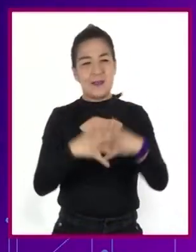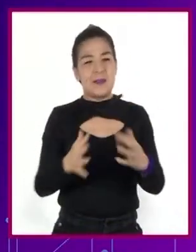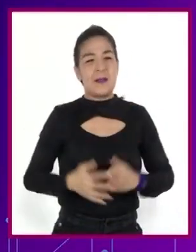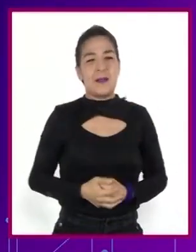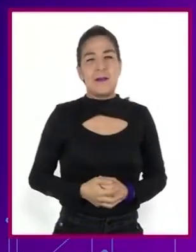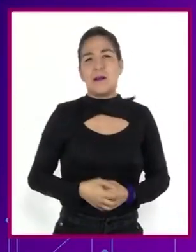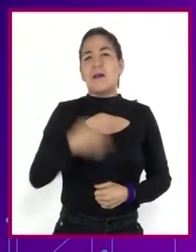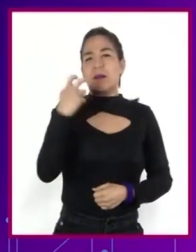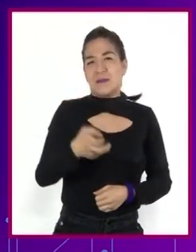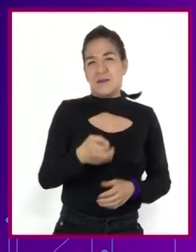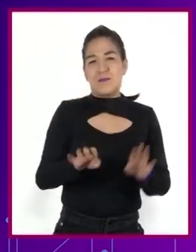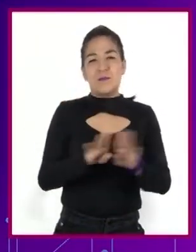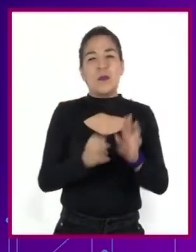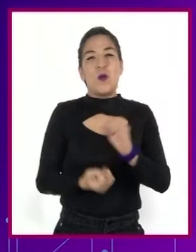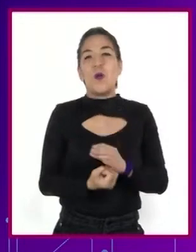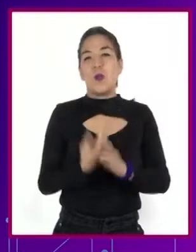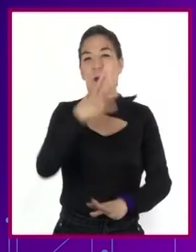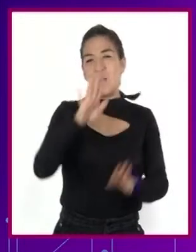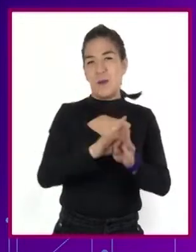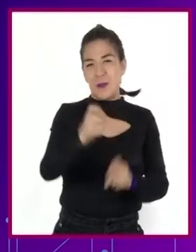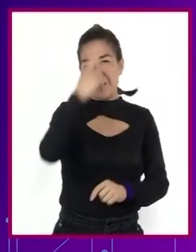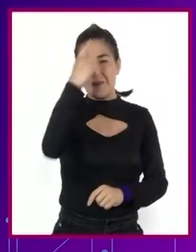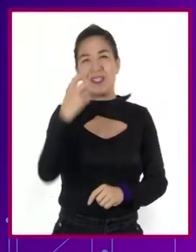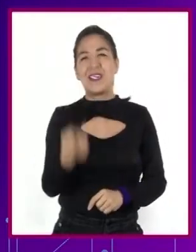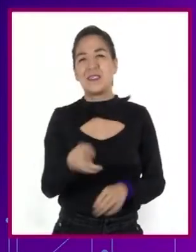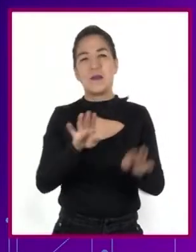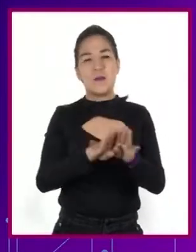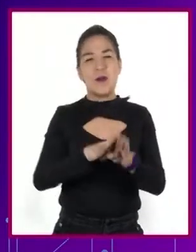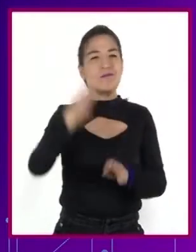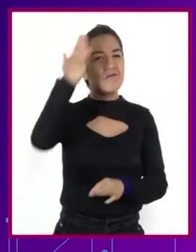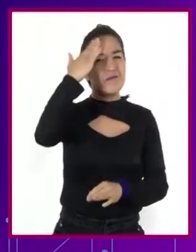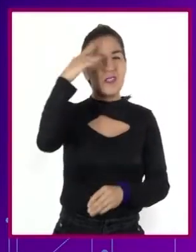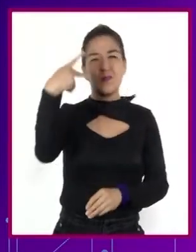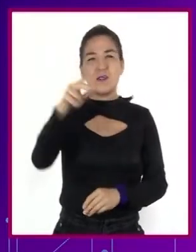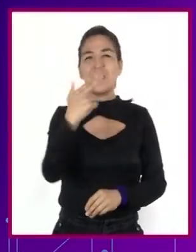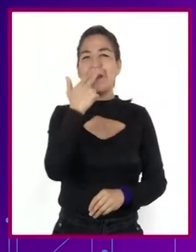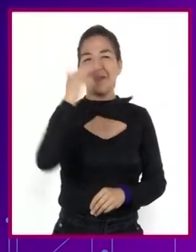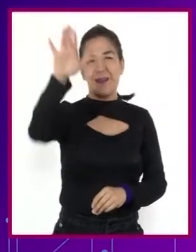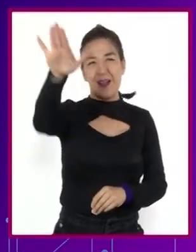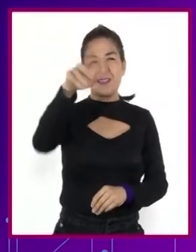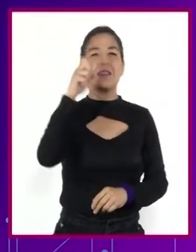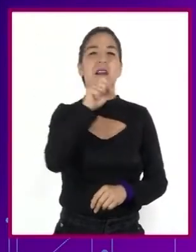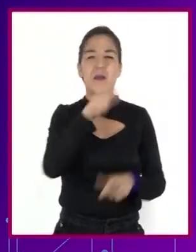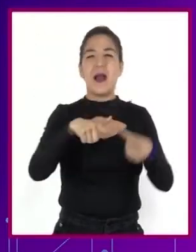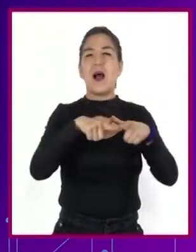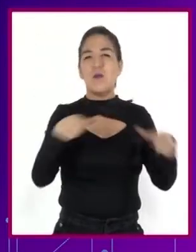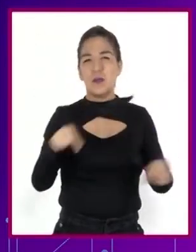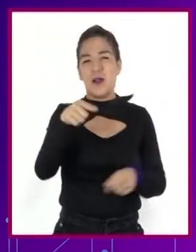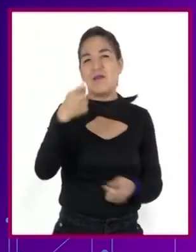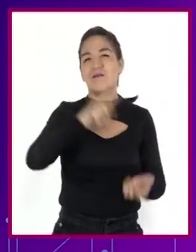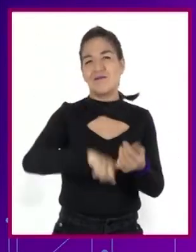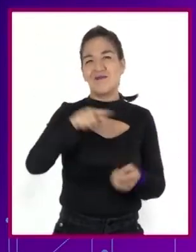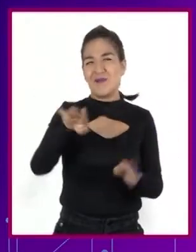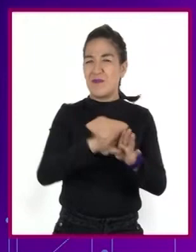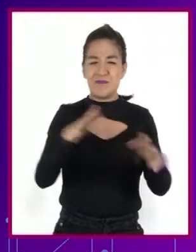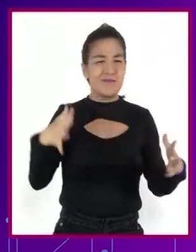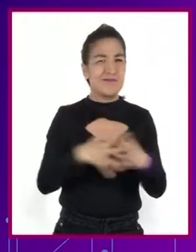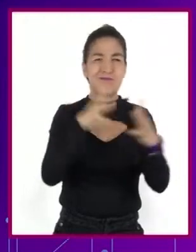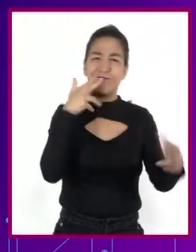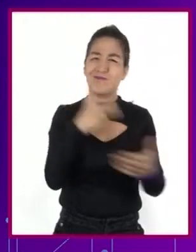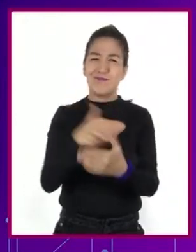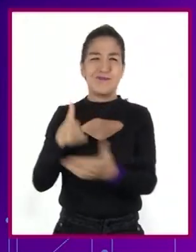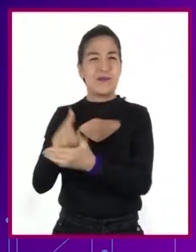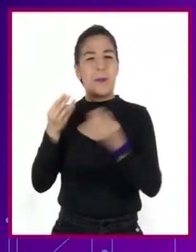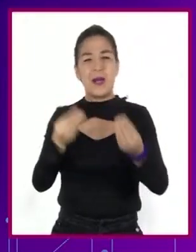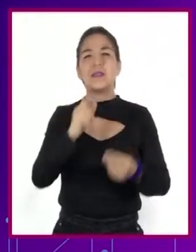reciente creación, pero con antecedentes en los juicios a los líderes nazis y japoneses que incurrieron en acciones genocidas, se creó